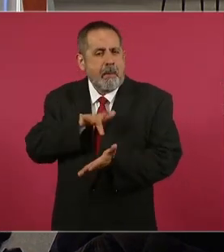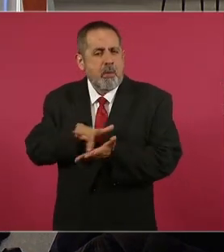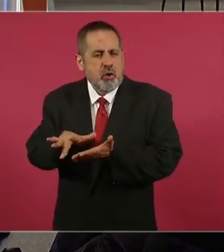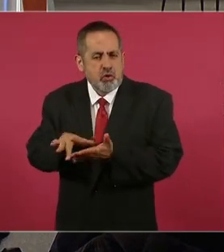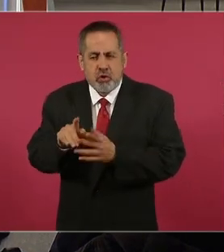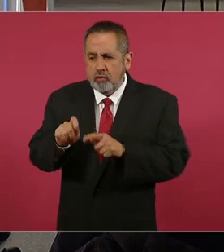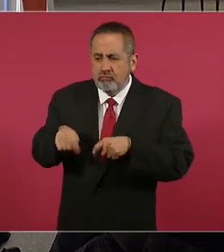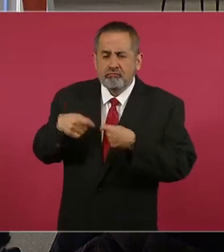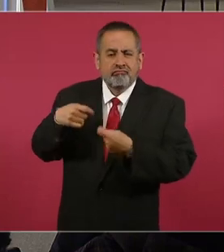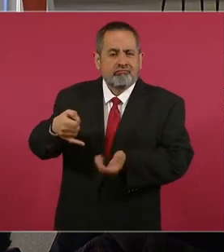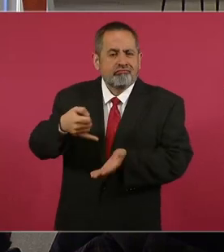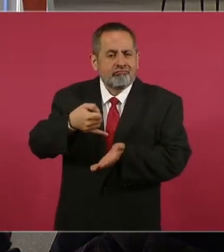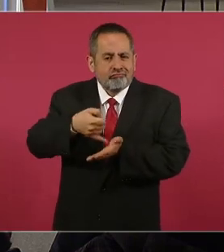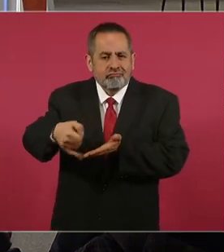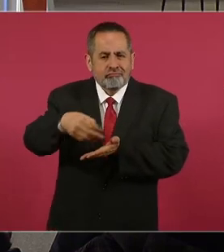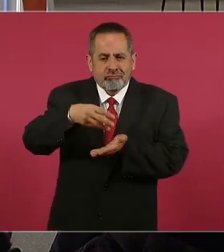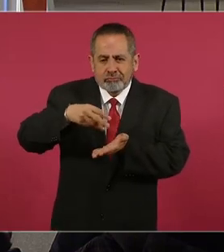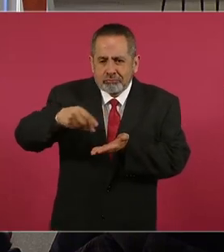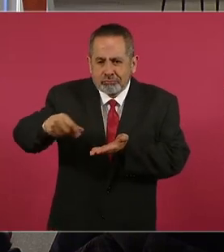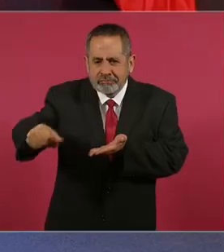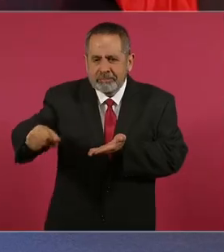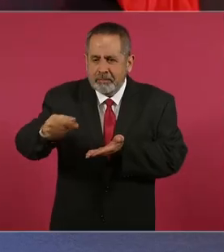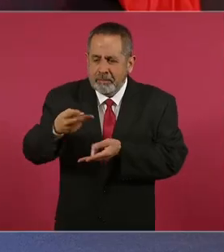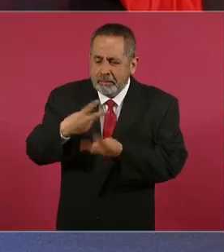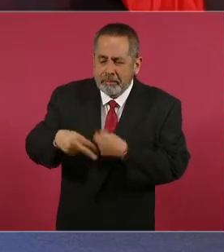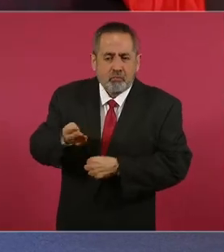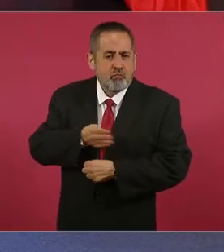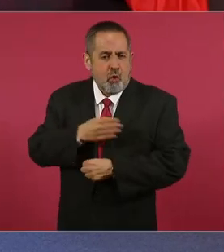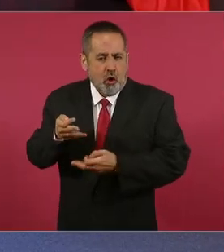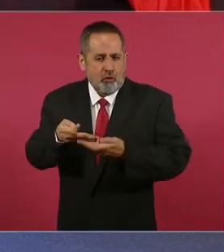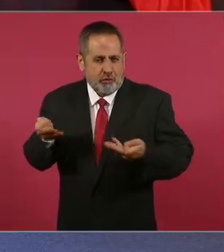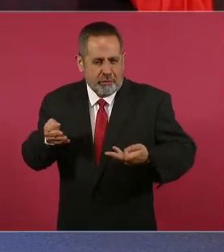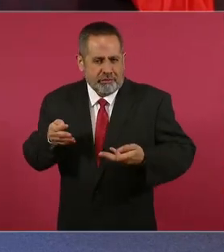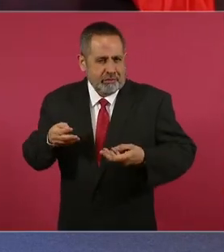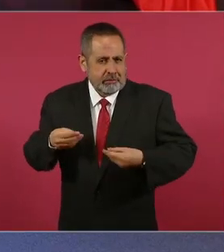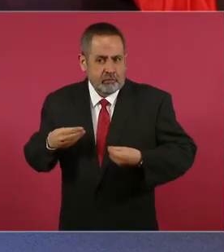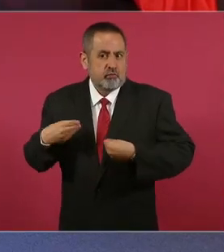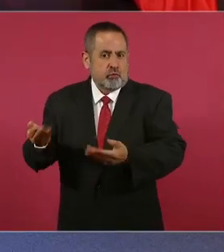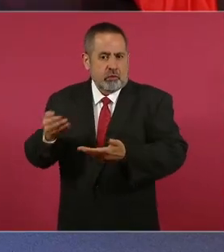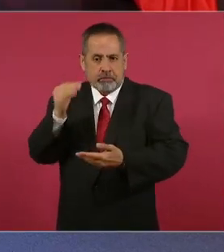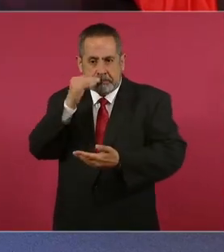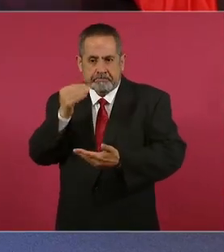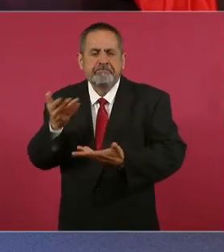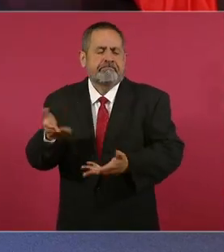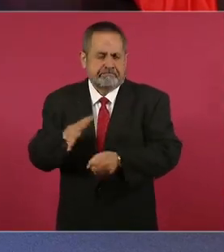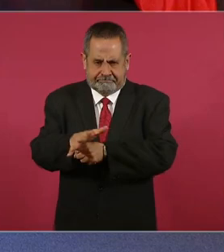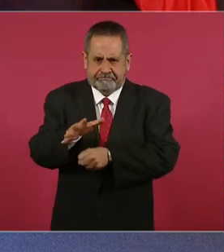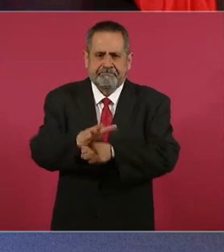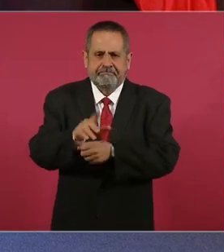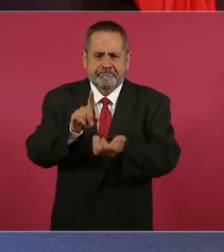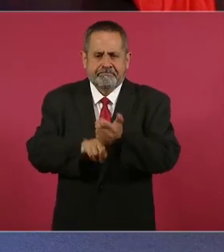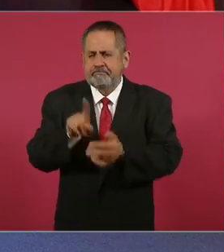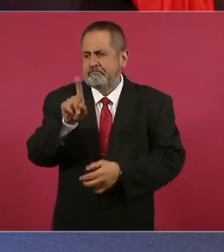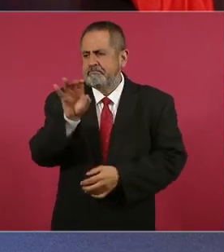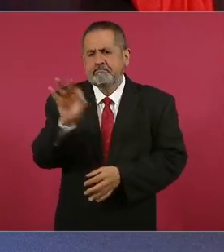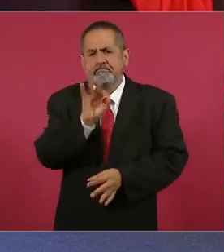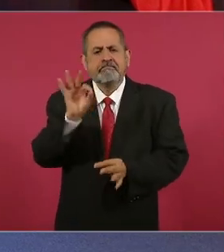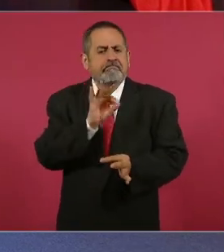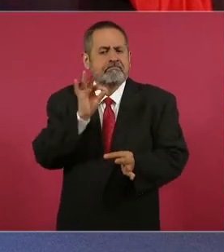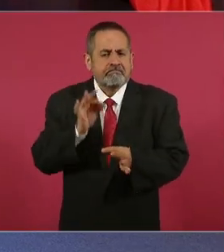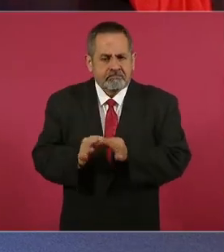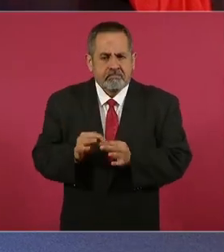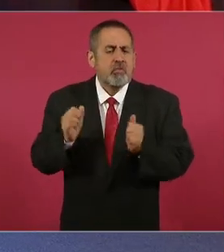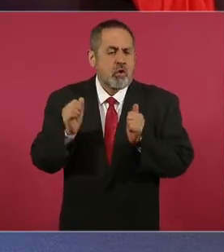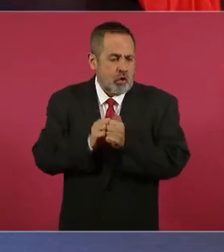de fertilizantes a los pequeños productores agropecuarios de nuestro país va a estar al 100% con producción